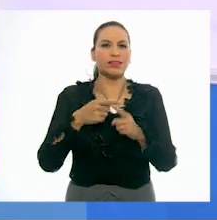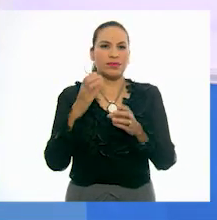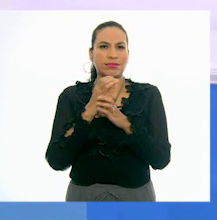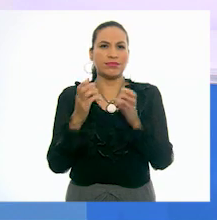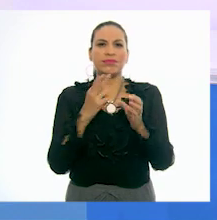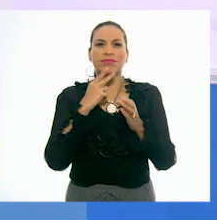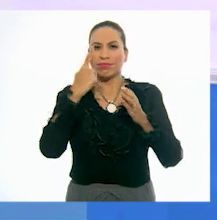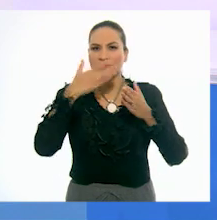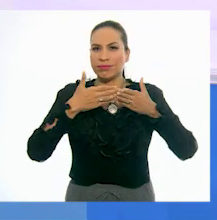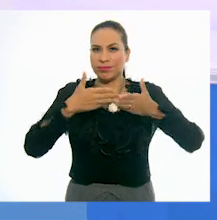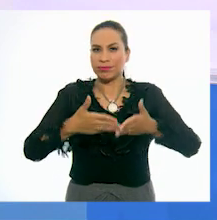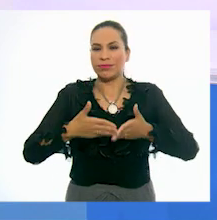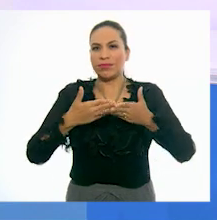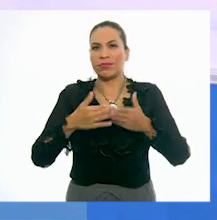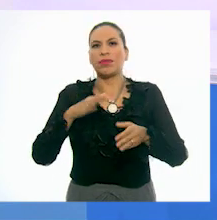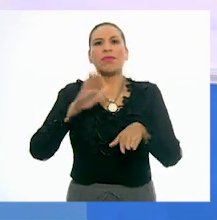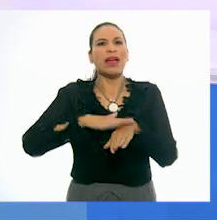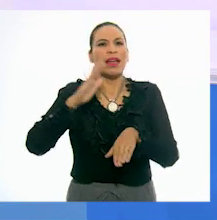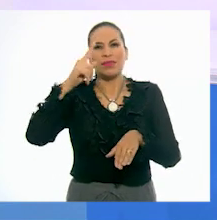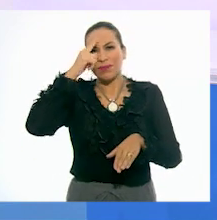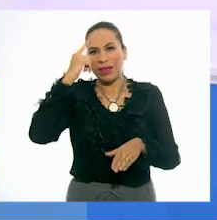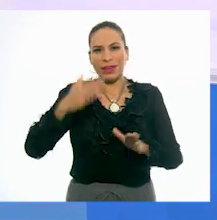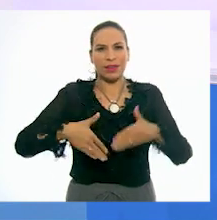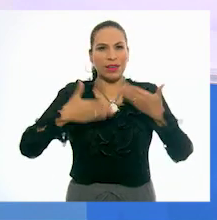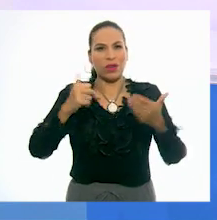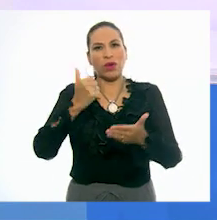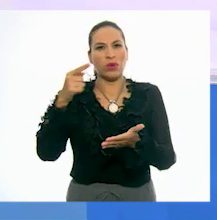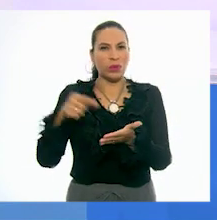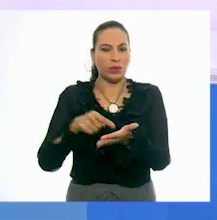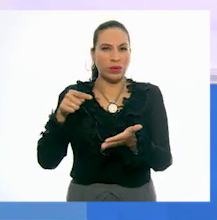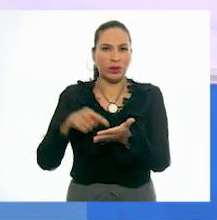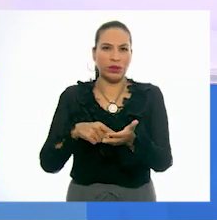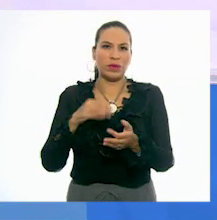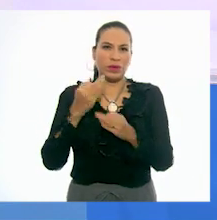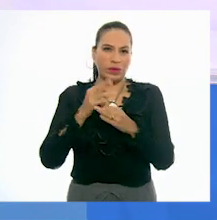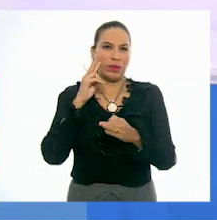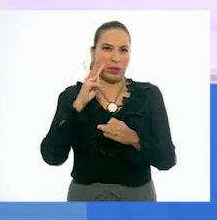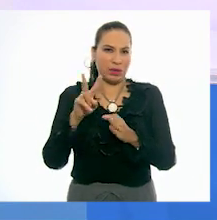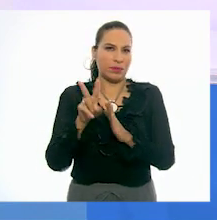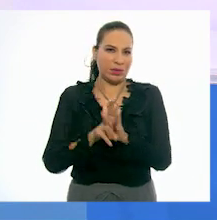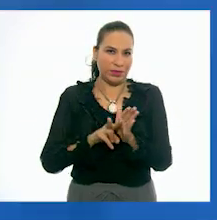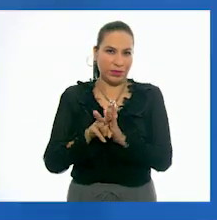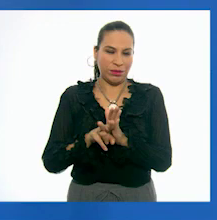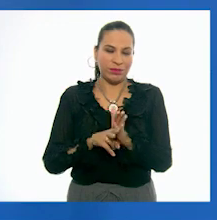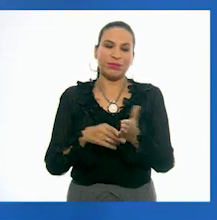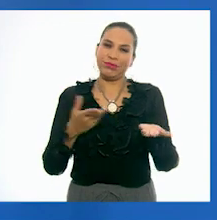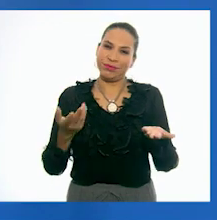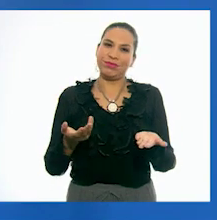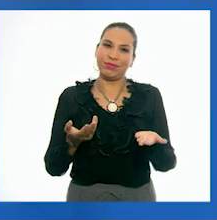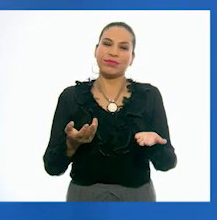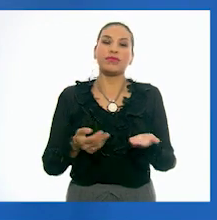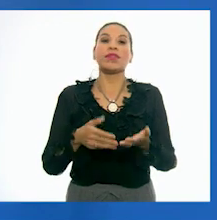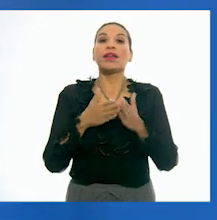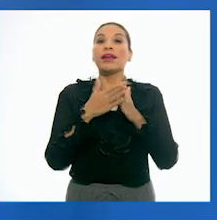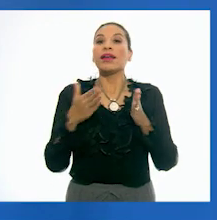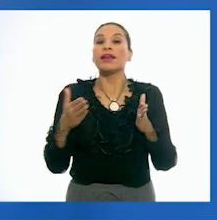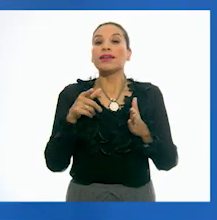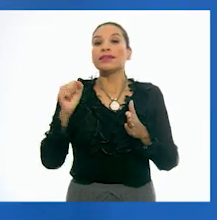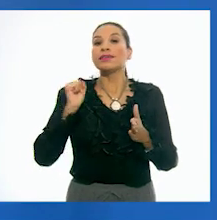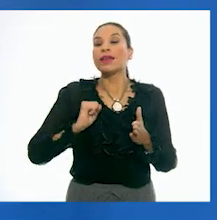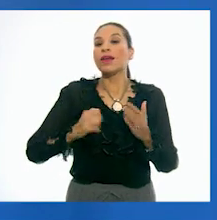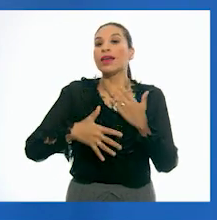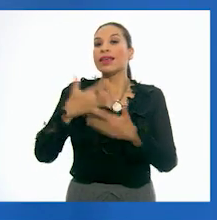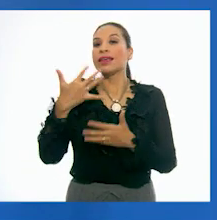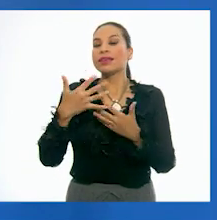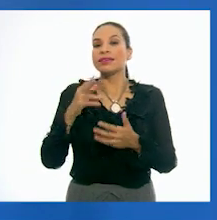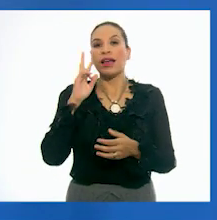instrumentos de navegación, fue cada vez más fácil llegar a otros sitios, como bien lo vimos en el video. Así es, durante el siglo